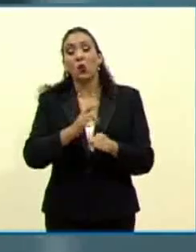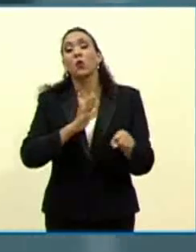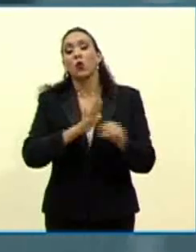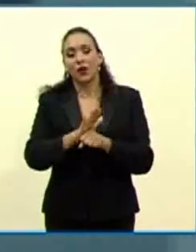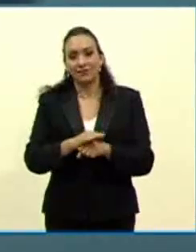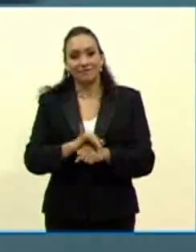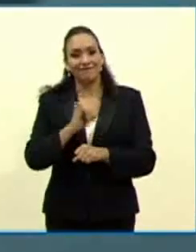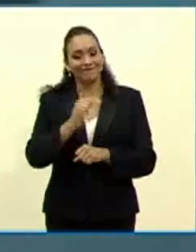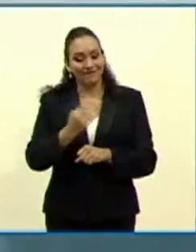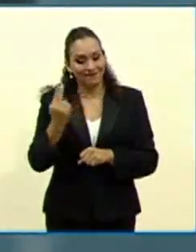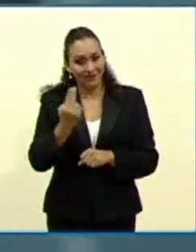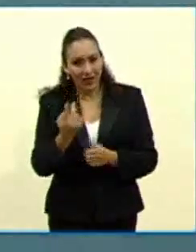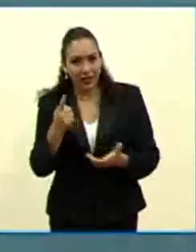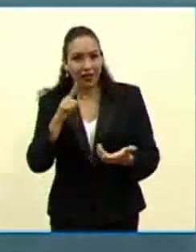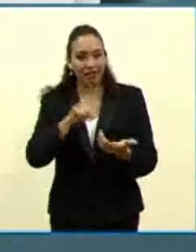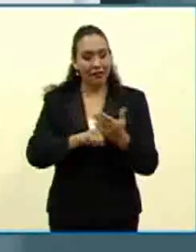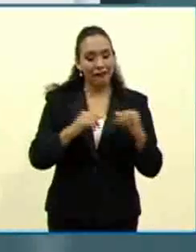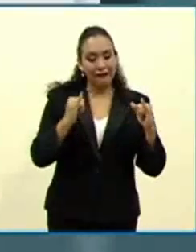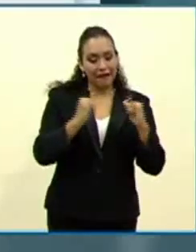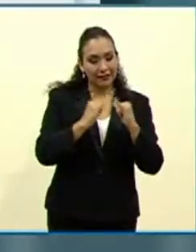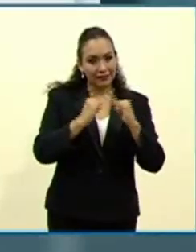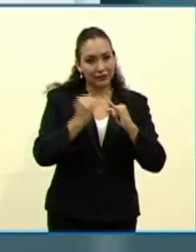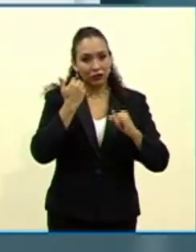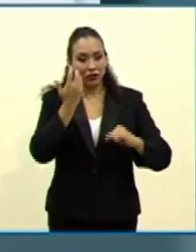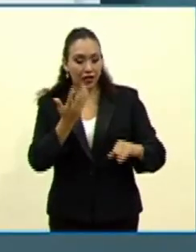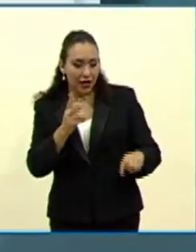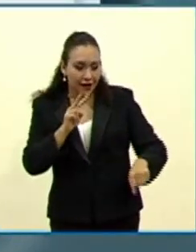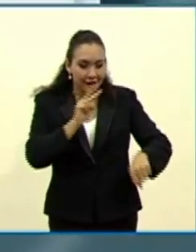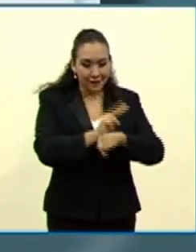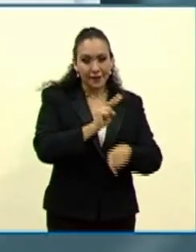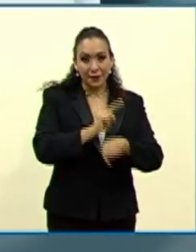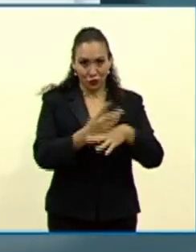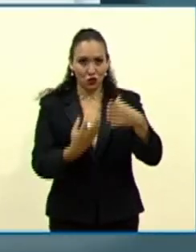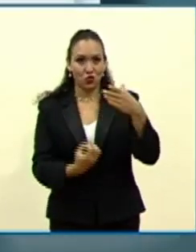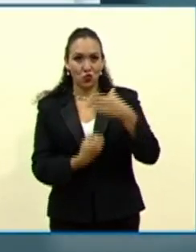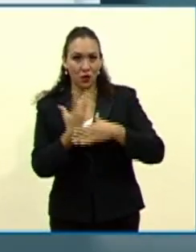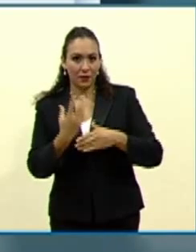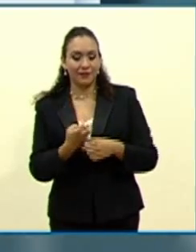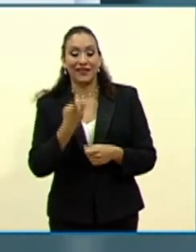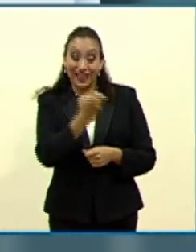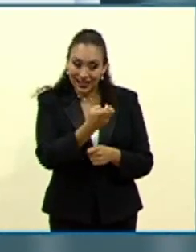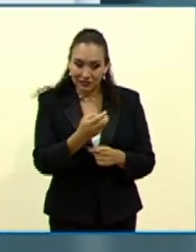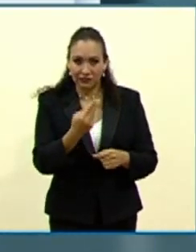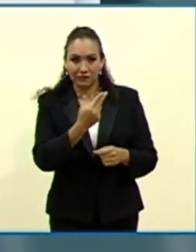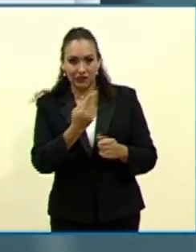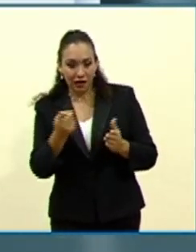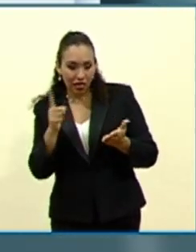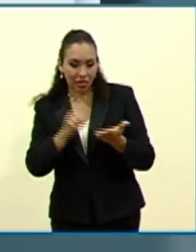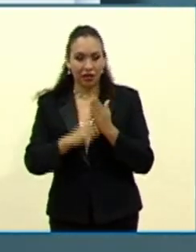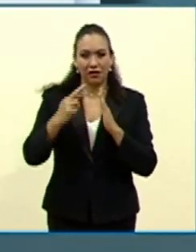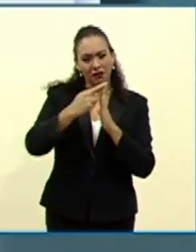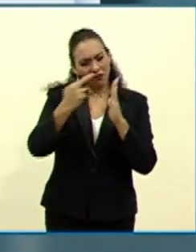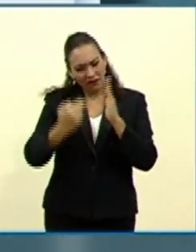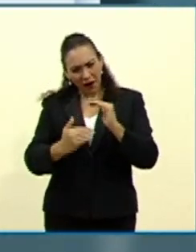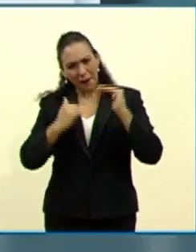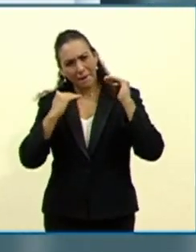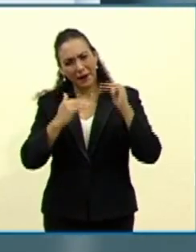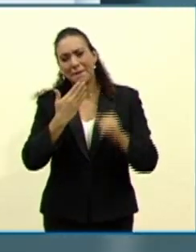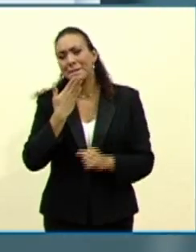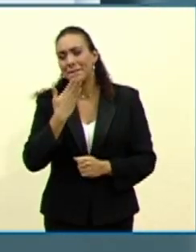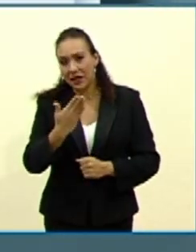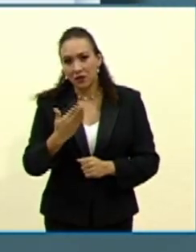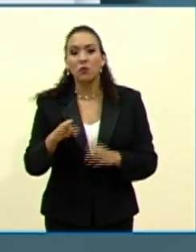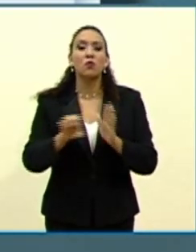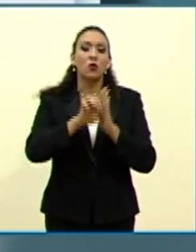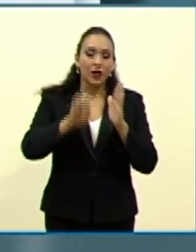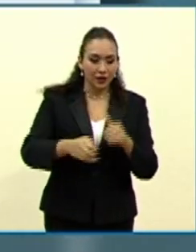fortalecer los sistemas de disciplina, lo que incluye establecer mecanismos de supervisión que contemplen datos estadísticos,